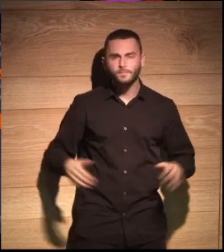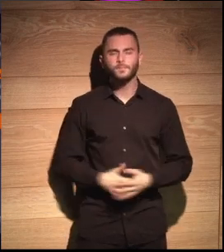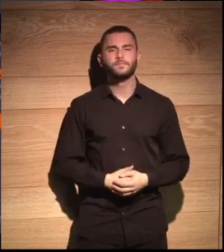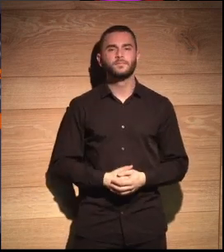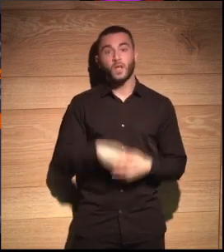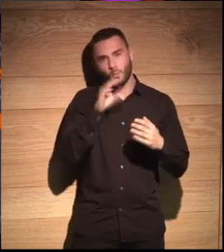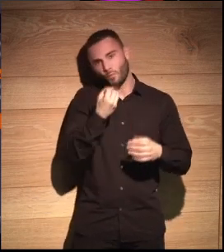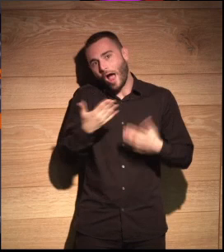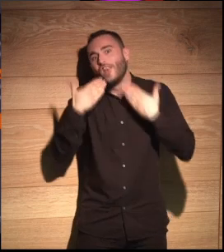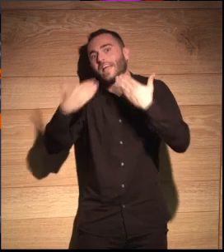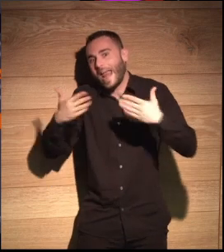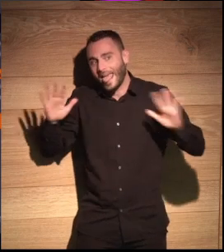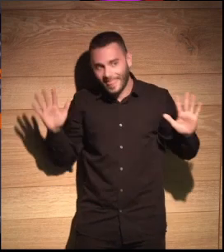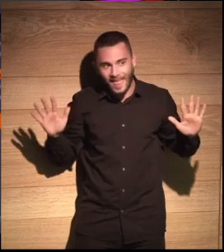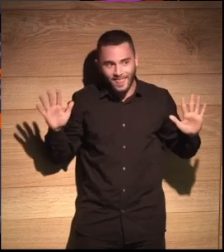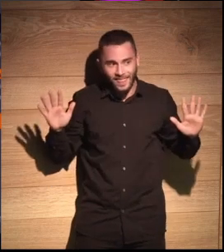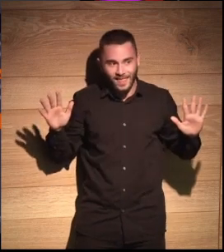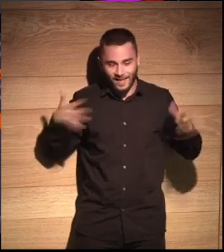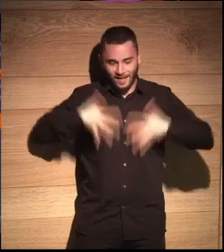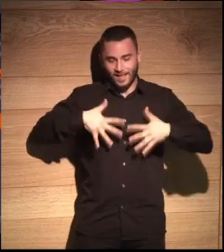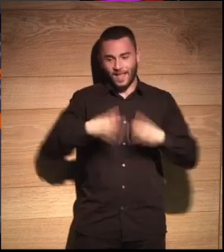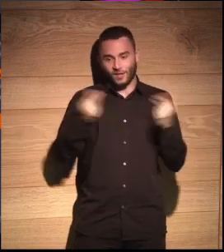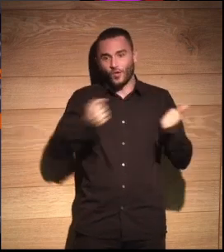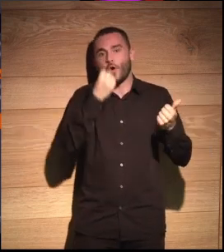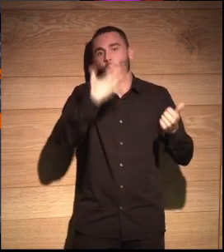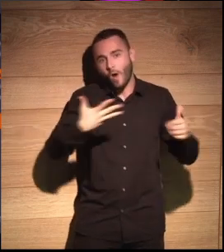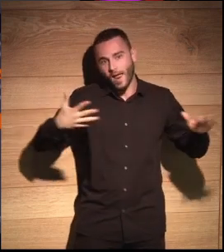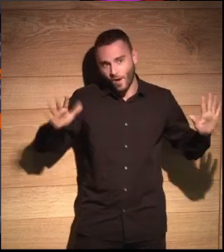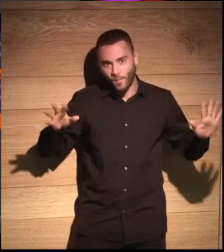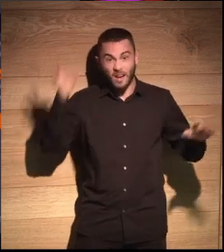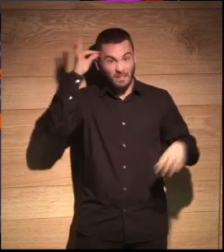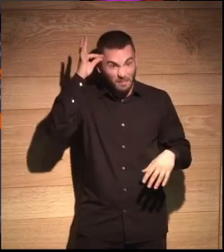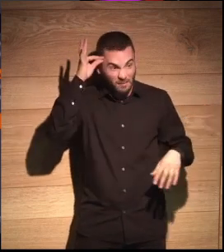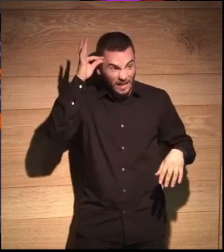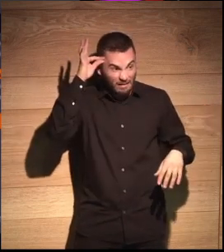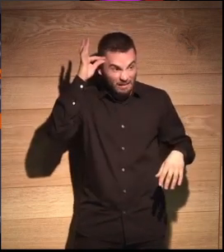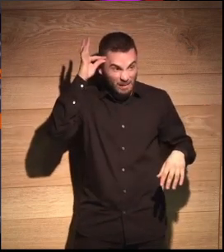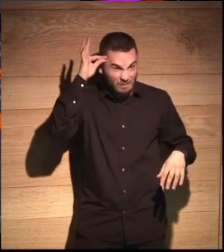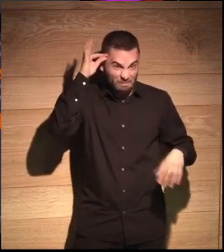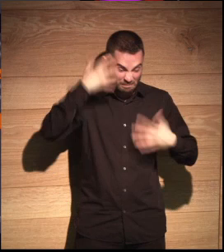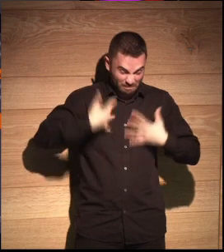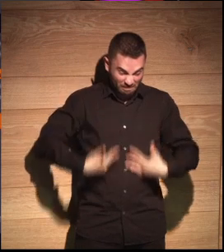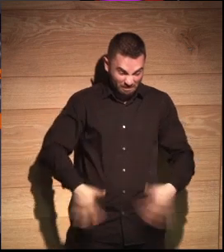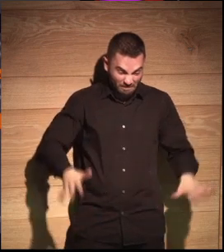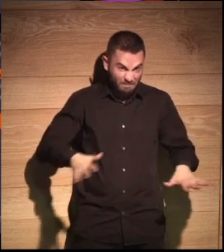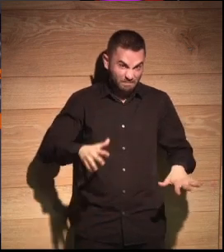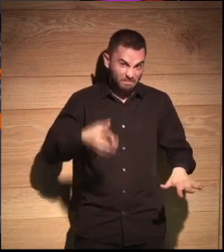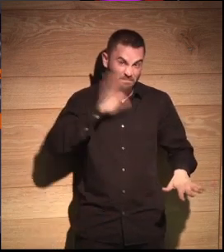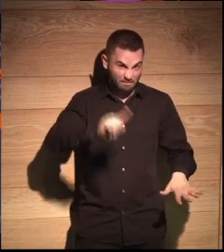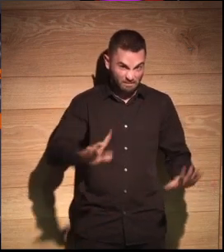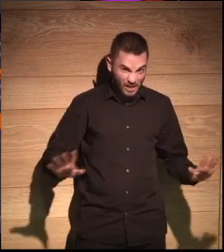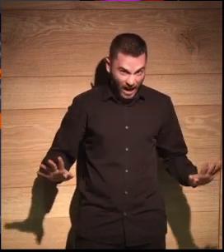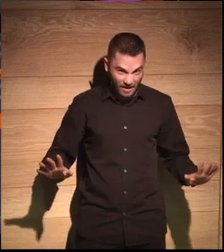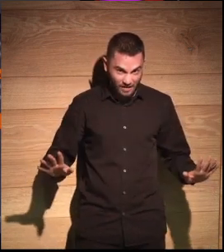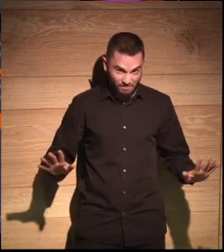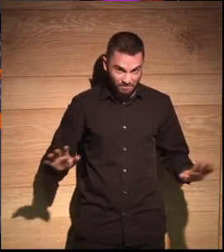Bueno, se agradece. O sea, un buen desnudo siempre... No, con un pelo no mola. Que sí, hombre. Donde hay